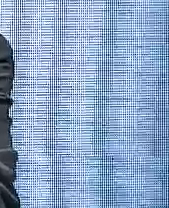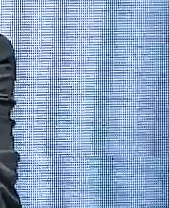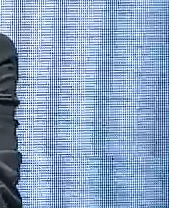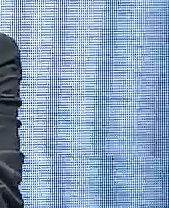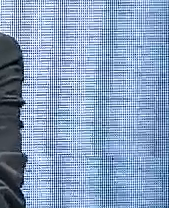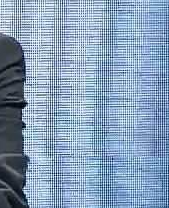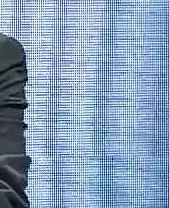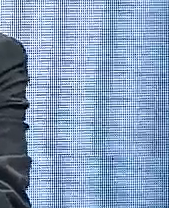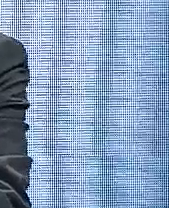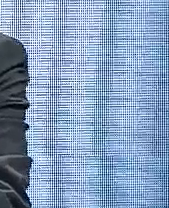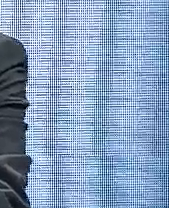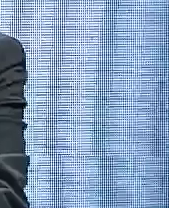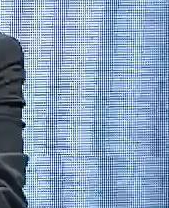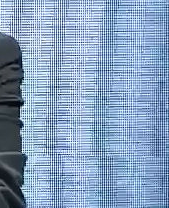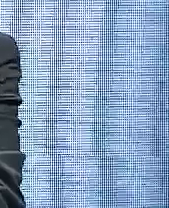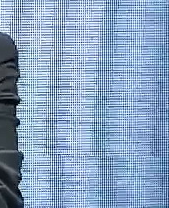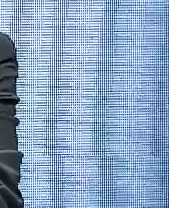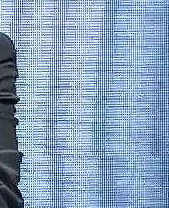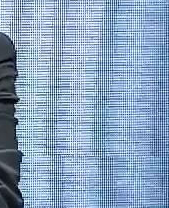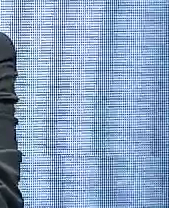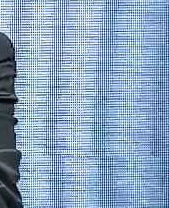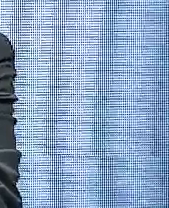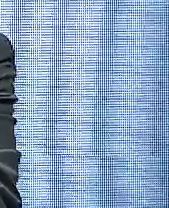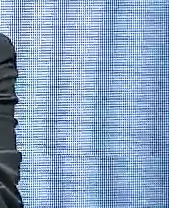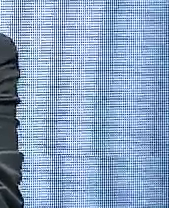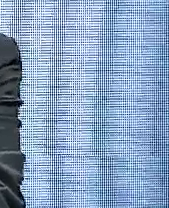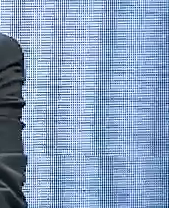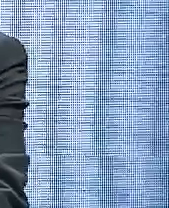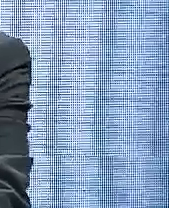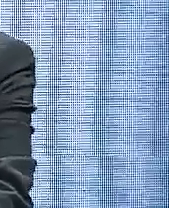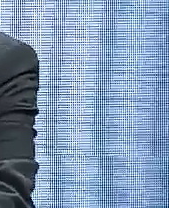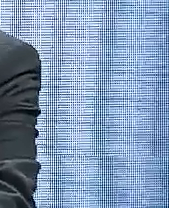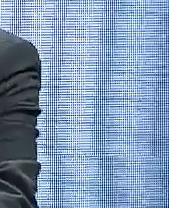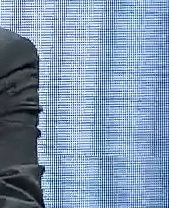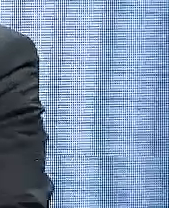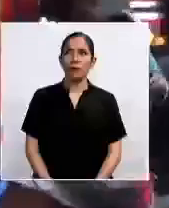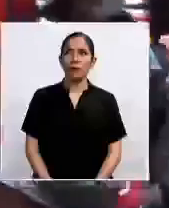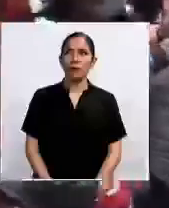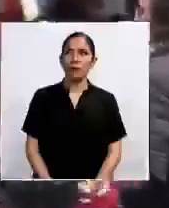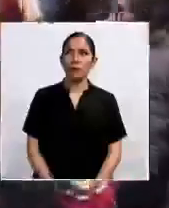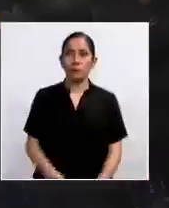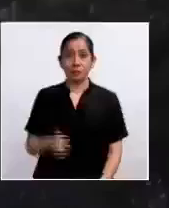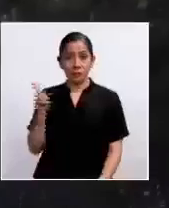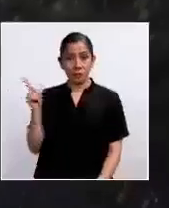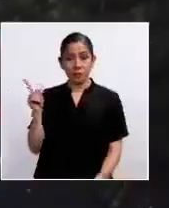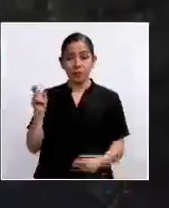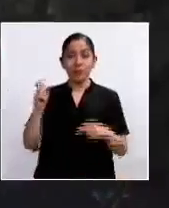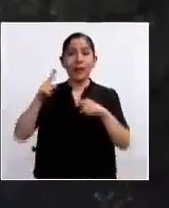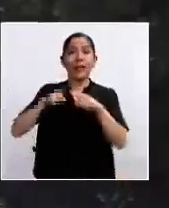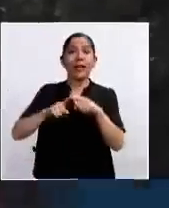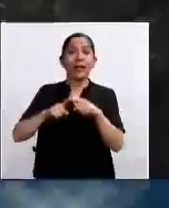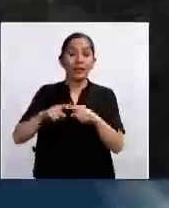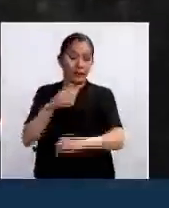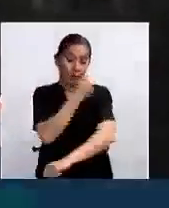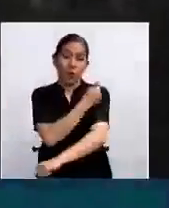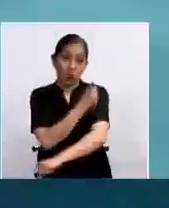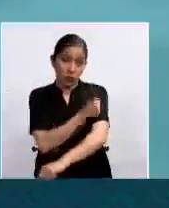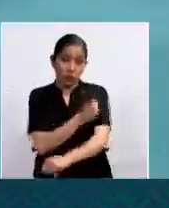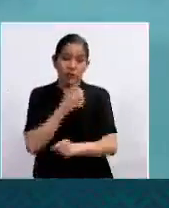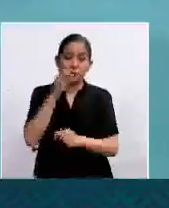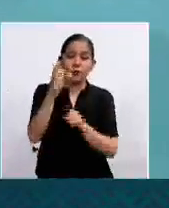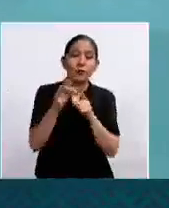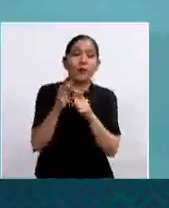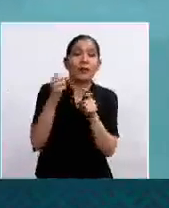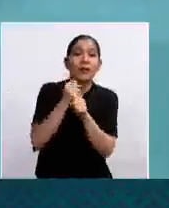de Trabajadores Campesinos Quechuas del departamento exige justicia. El ex ejecutivo de la Federación Sindical Única de Trabajadores